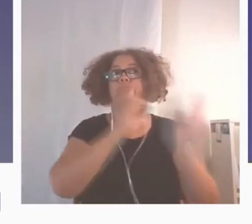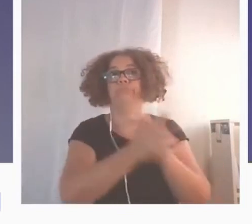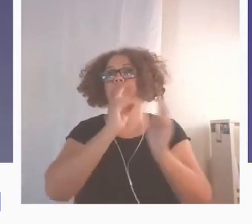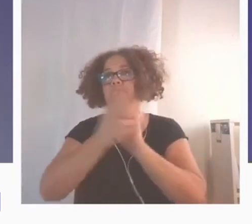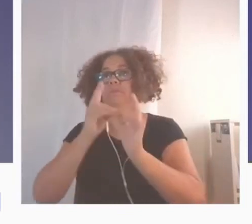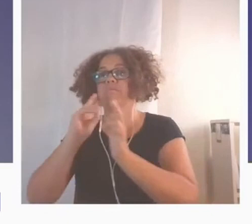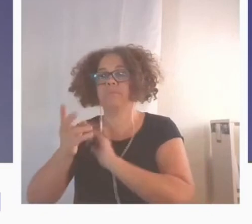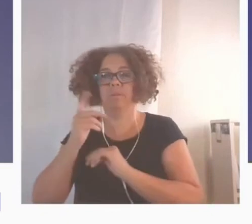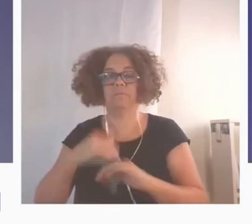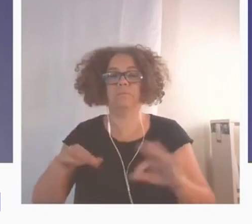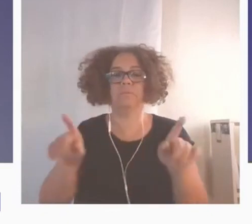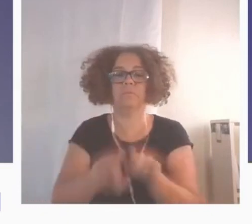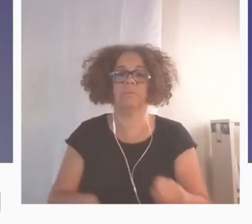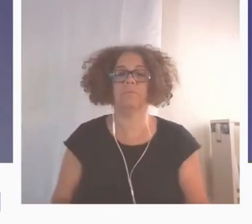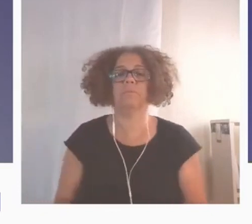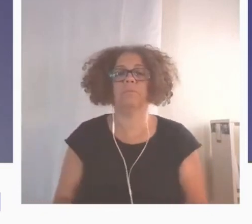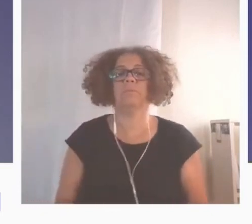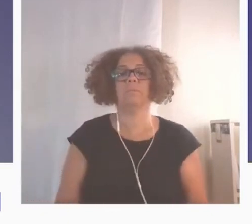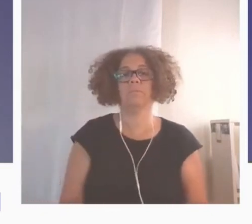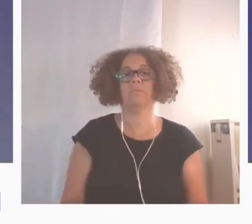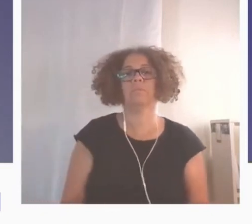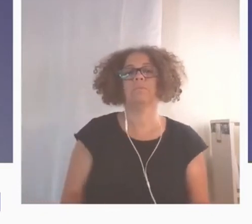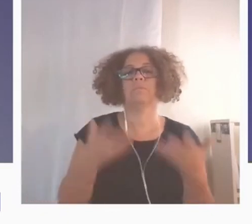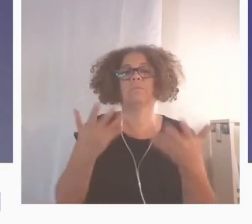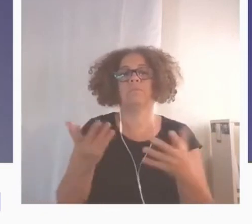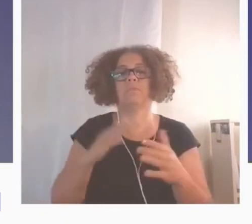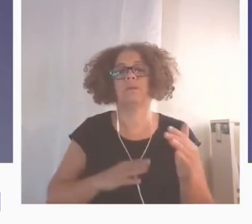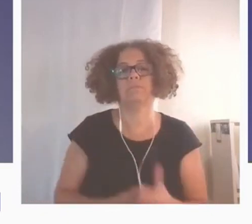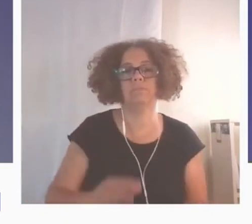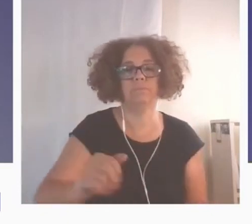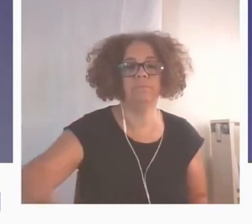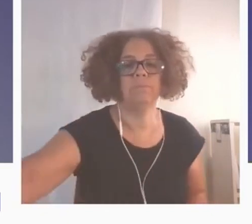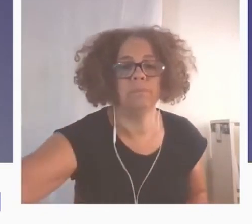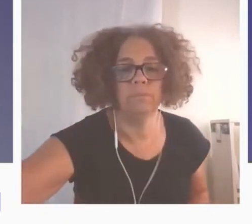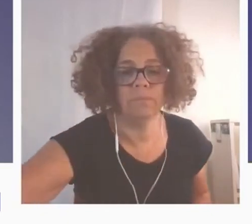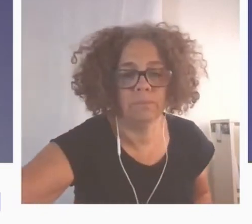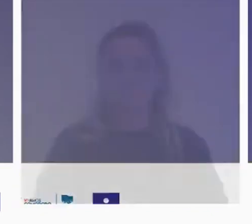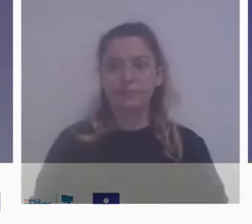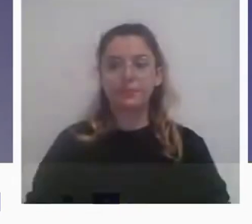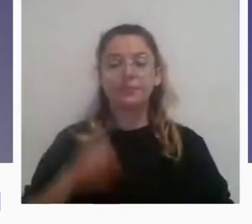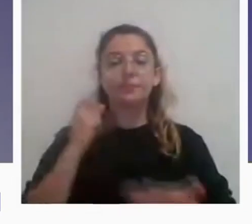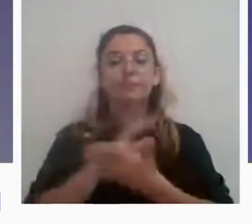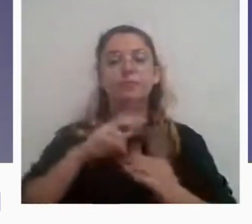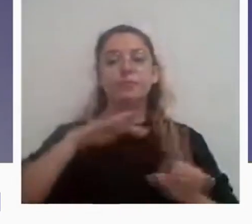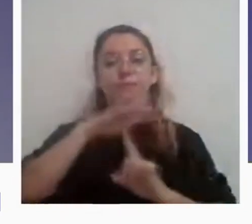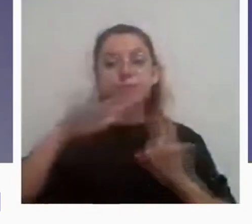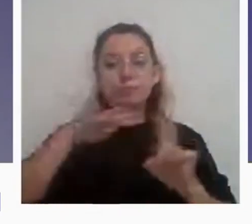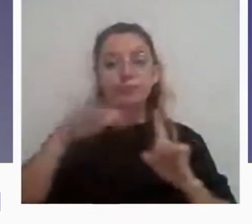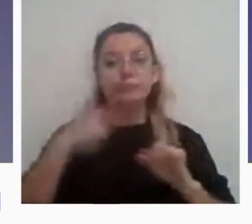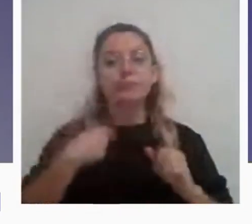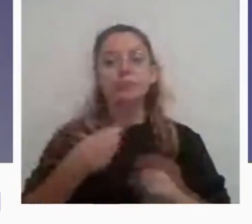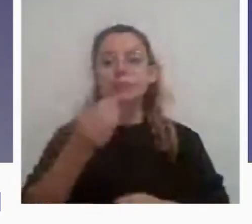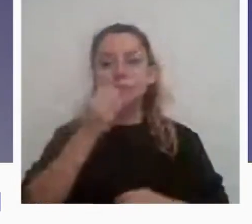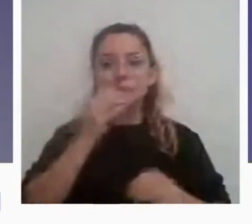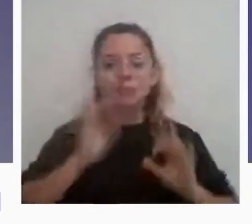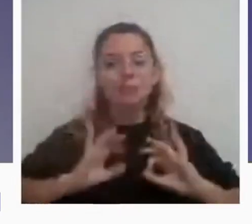Esa transición digital poniendo a la persona en el centro, esos retos del cambio climático, esa gastronomía